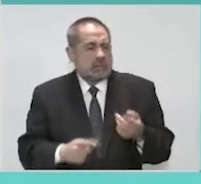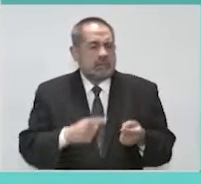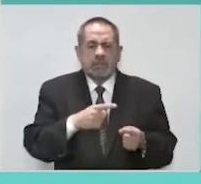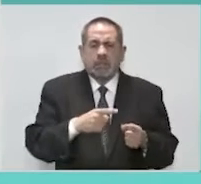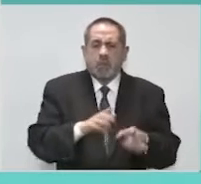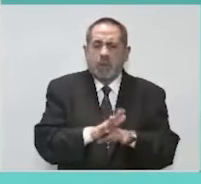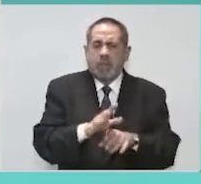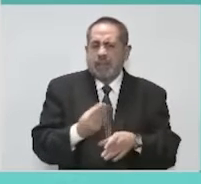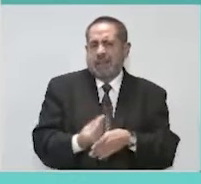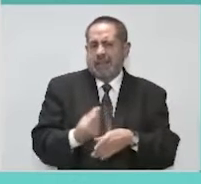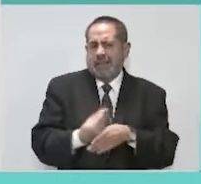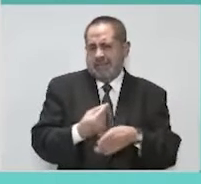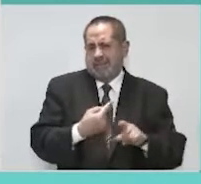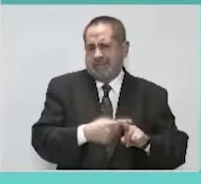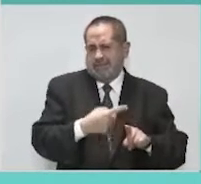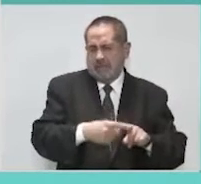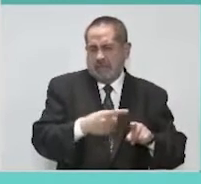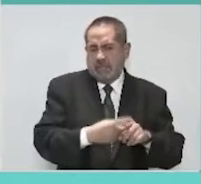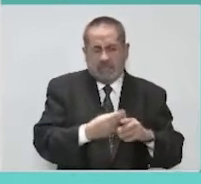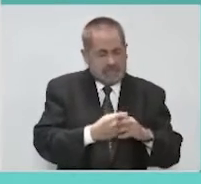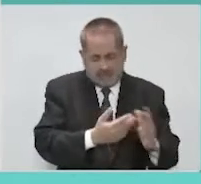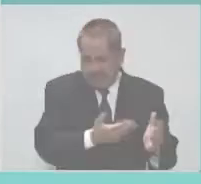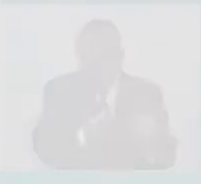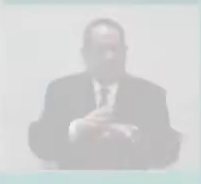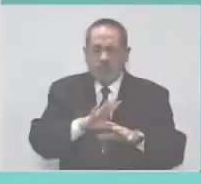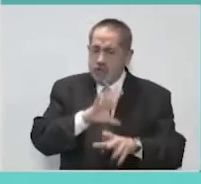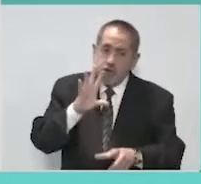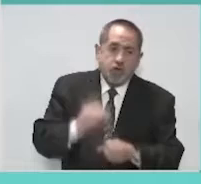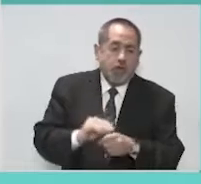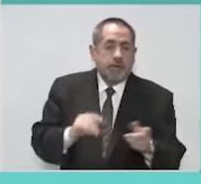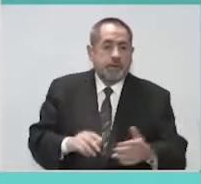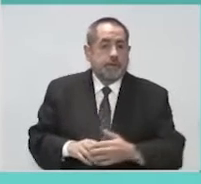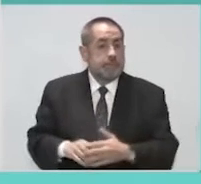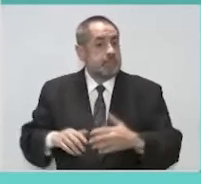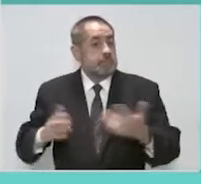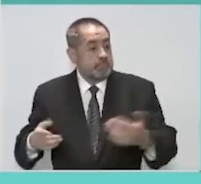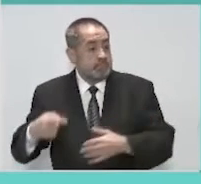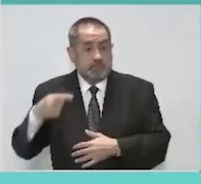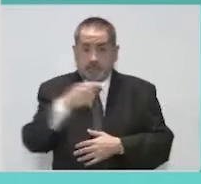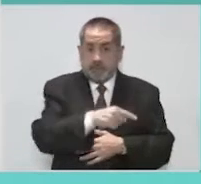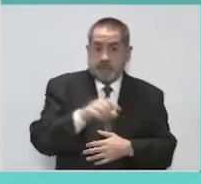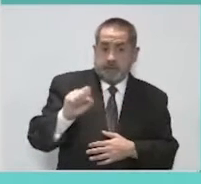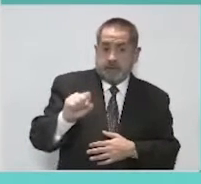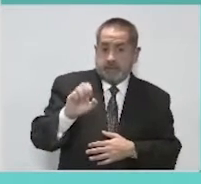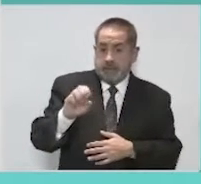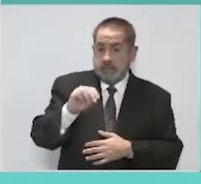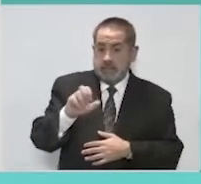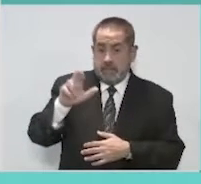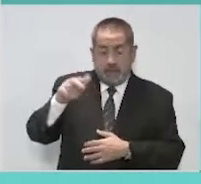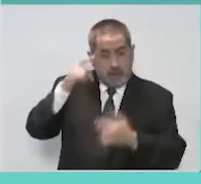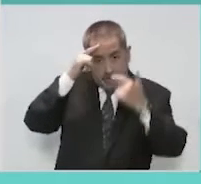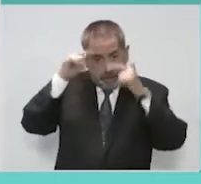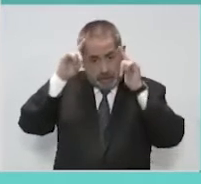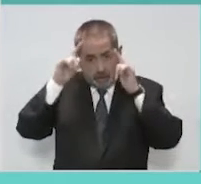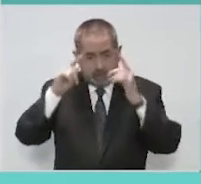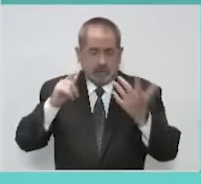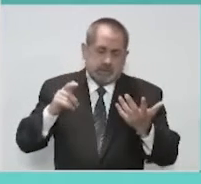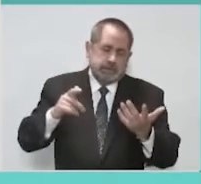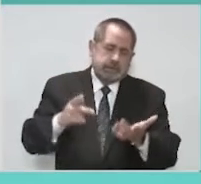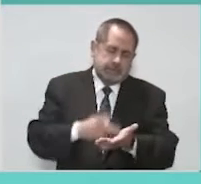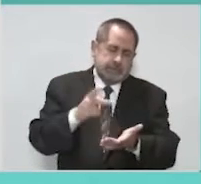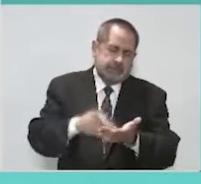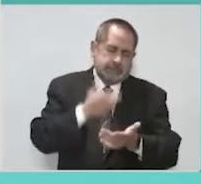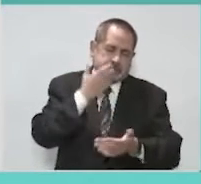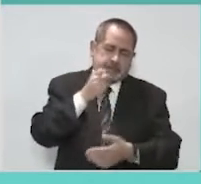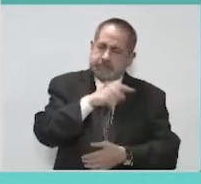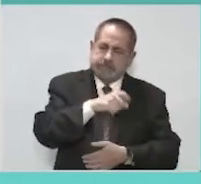especies todo cuando hubiese sobre ella la marina la semar como suele ser en muchos de estos